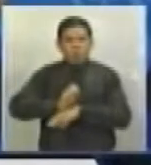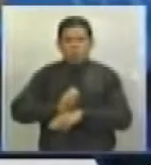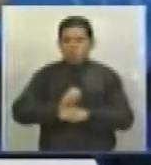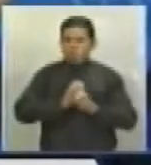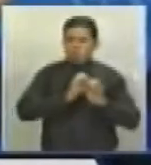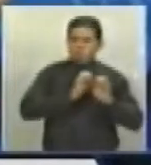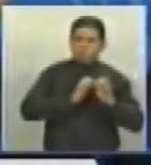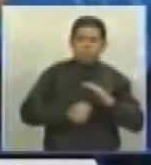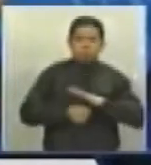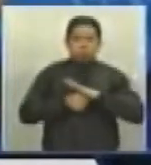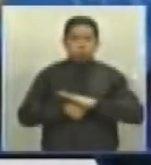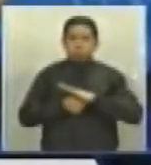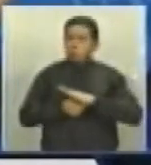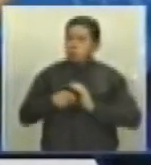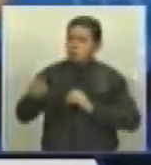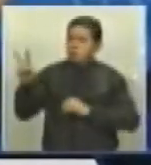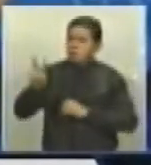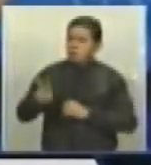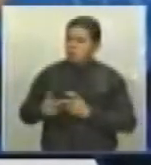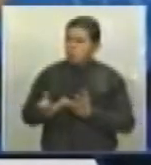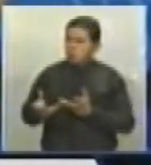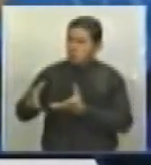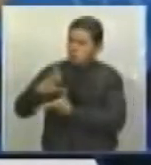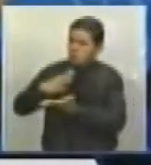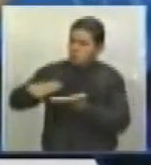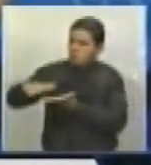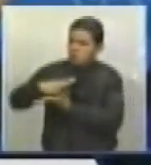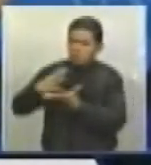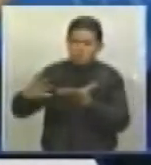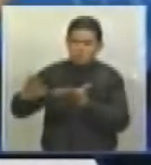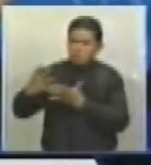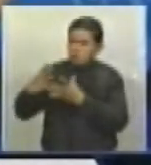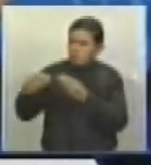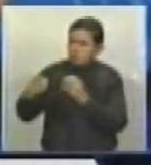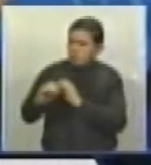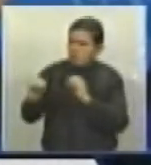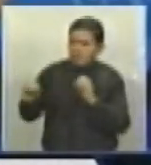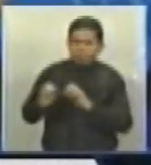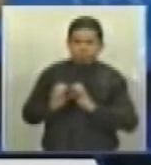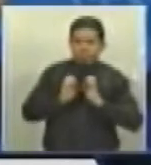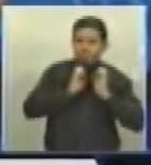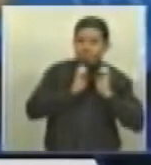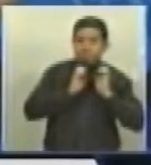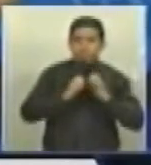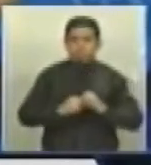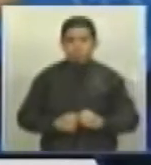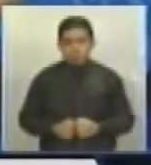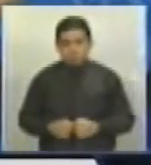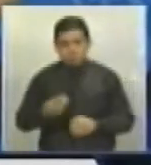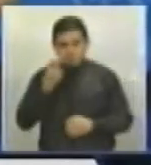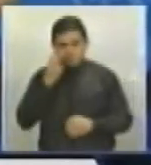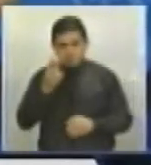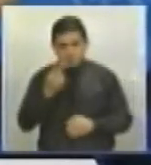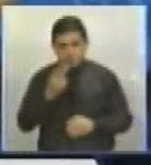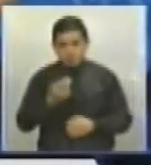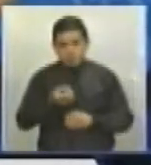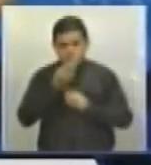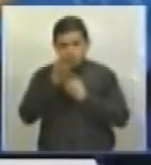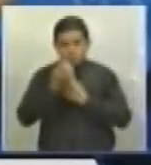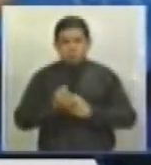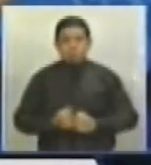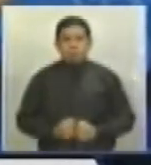de voluntad política para buscar una solución a la problemática migratoria. Veamos parte de sus